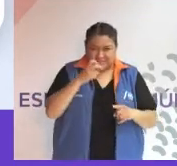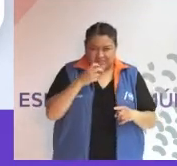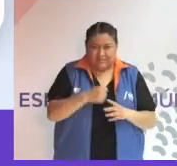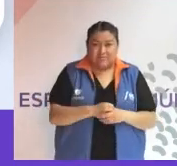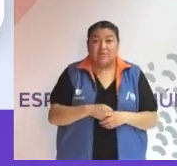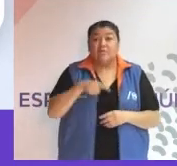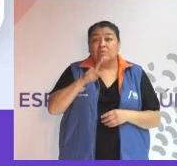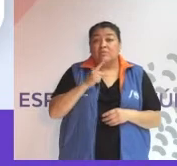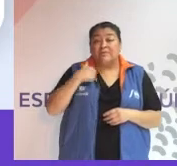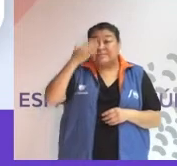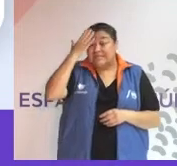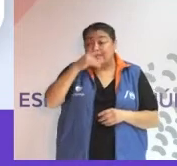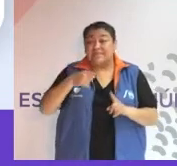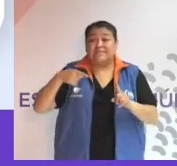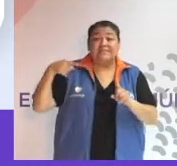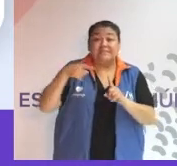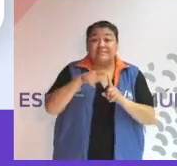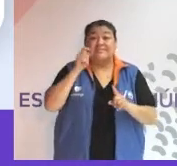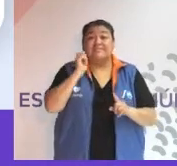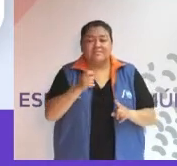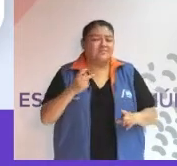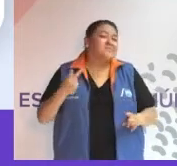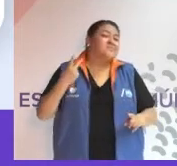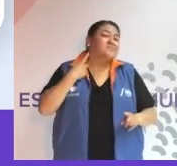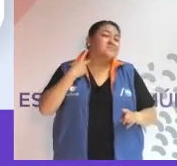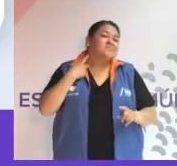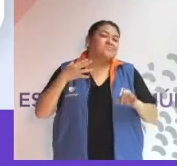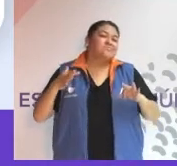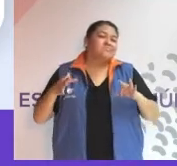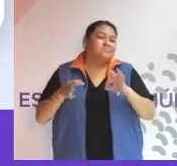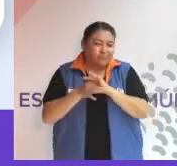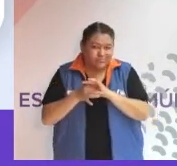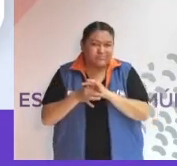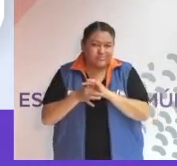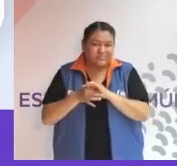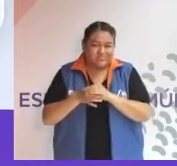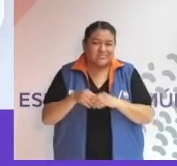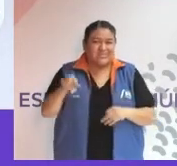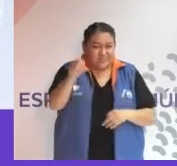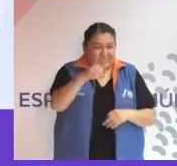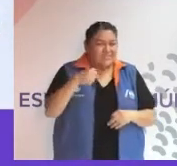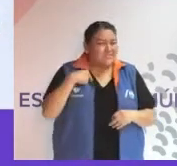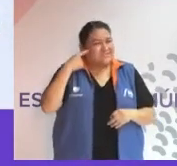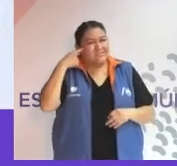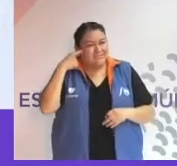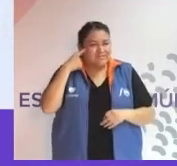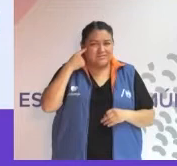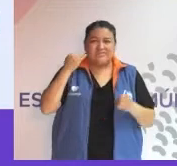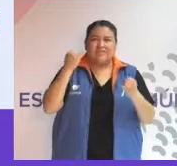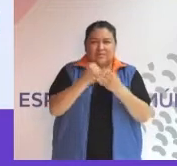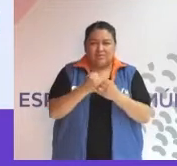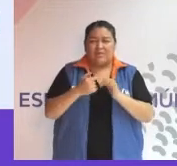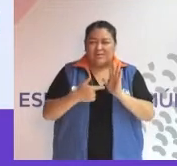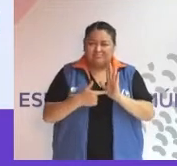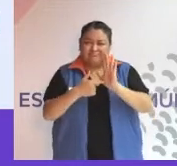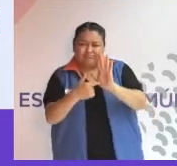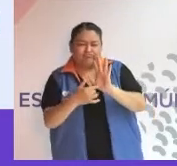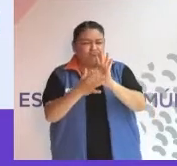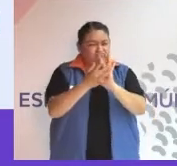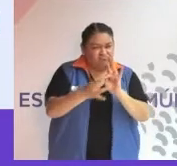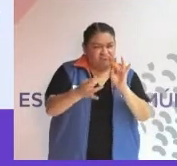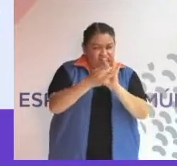muy relacionado con la política. Lo podrán ver como lo vamos a estar conversando